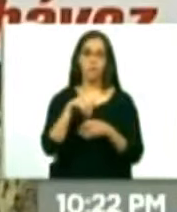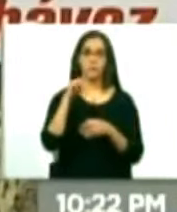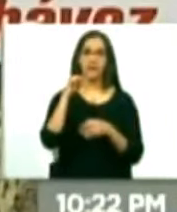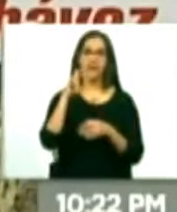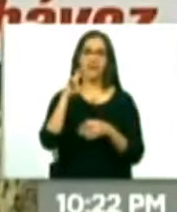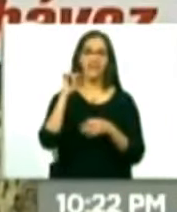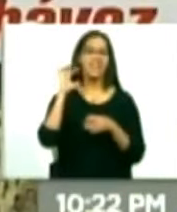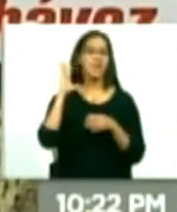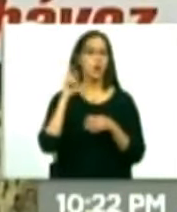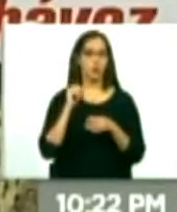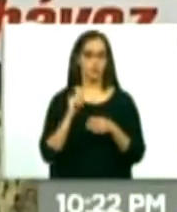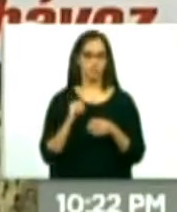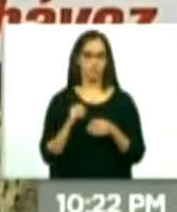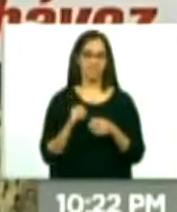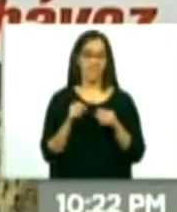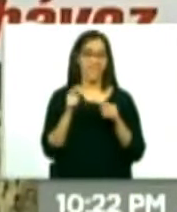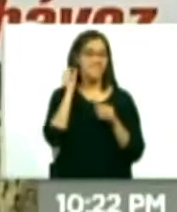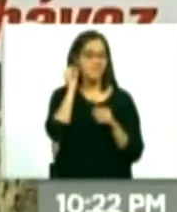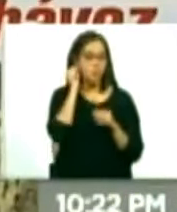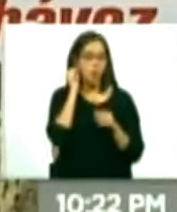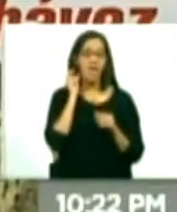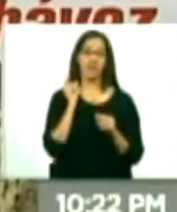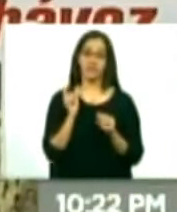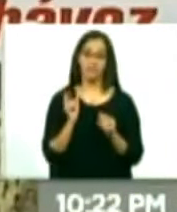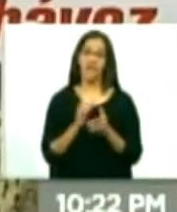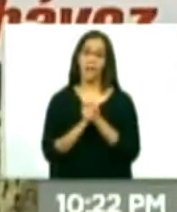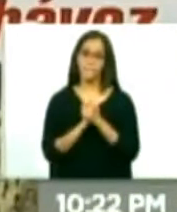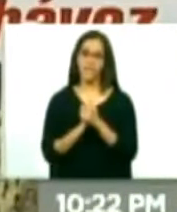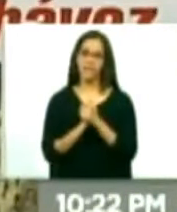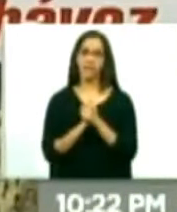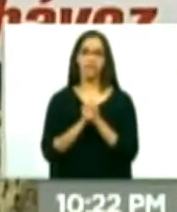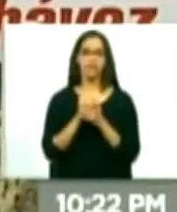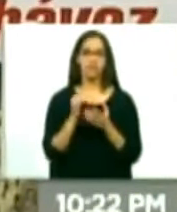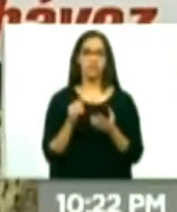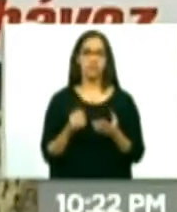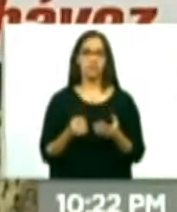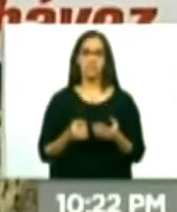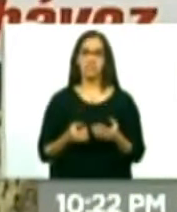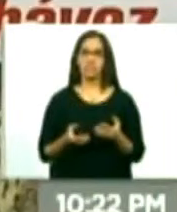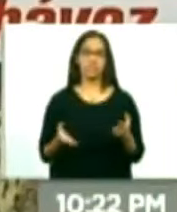mire, ay, ser amigo de María León es